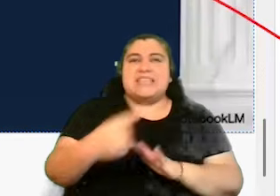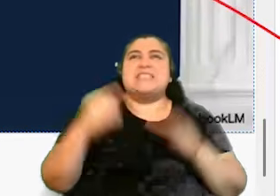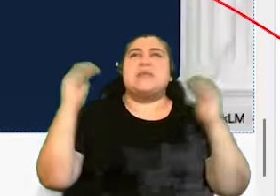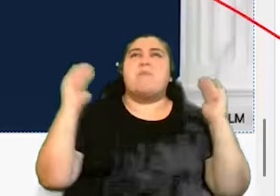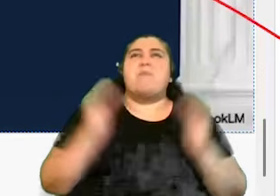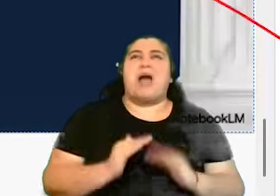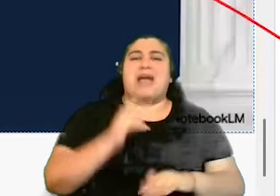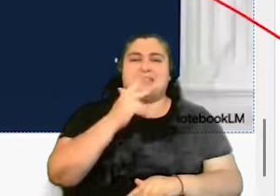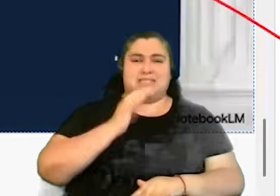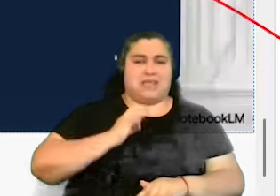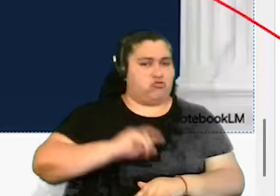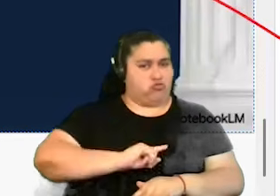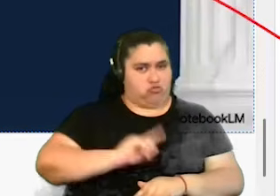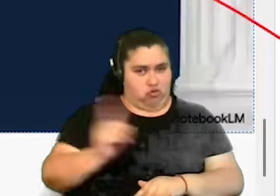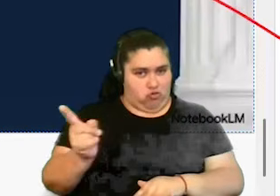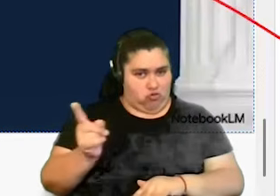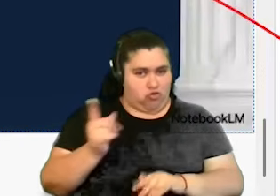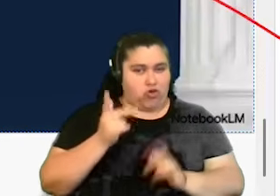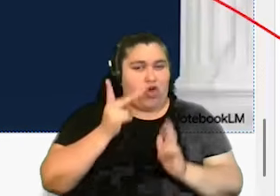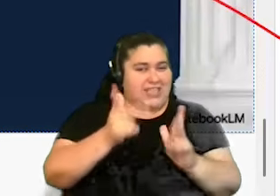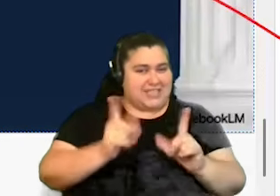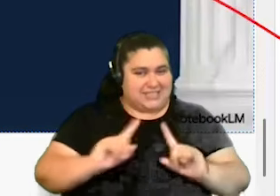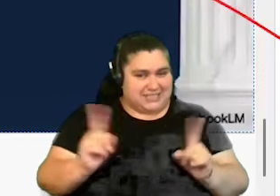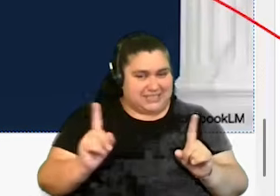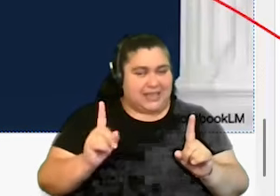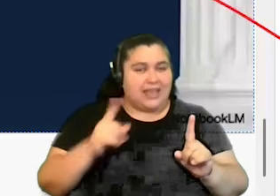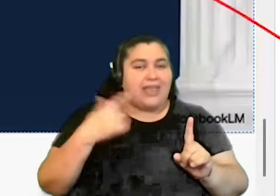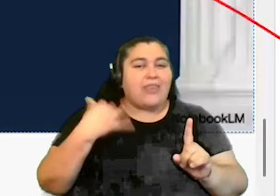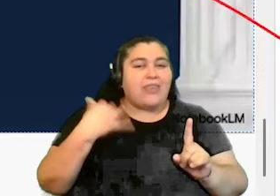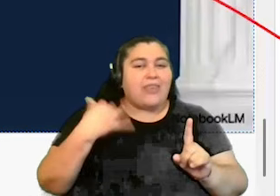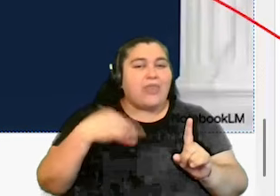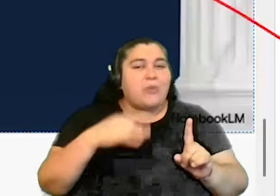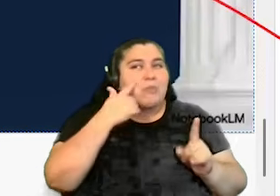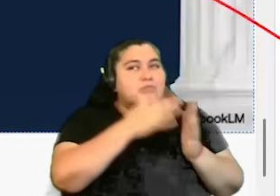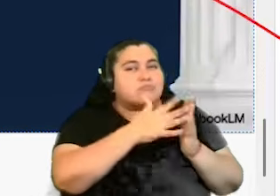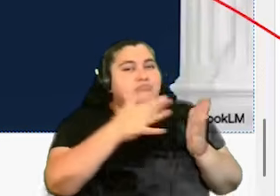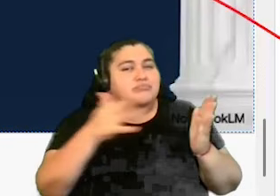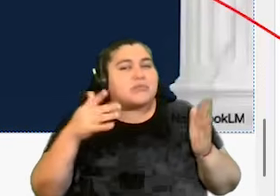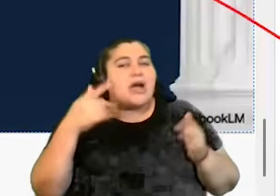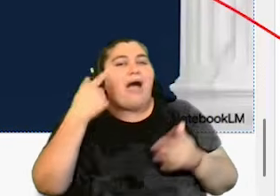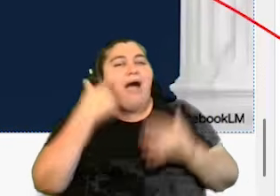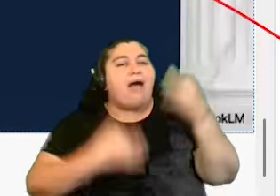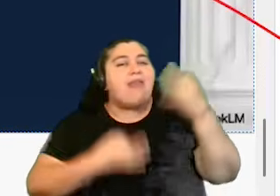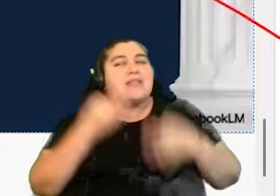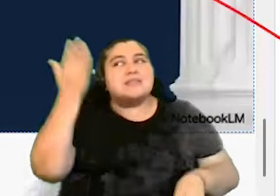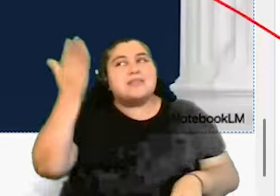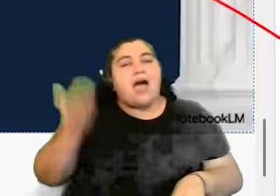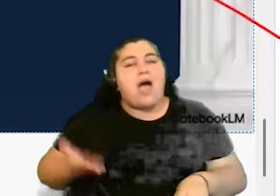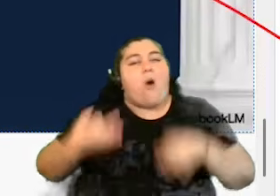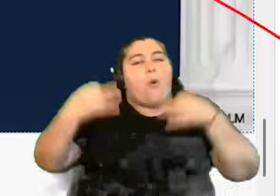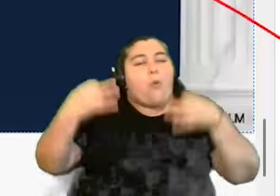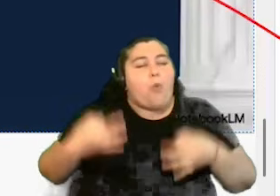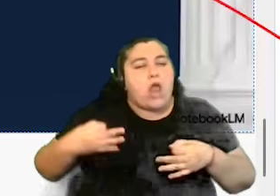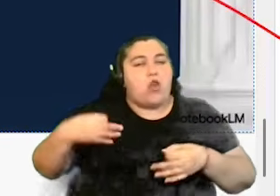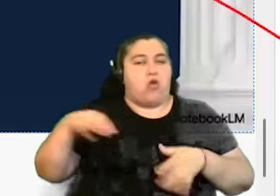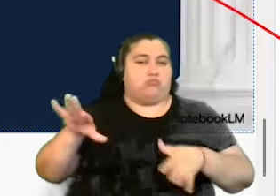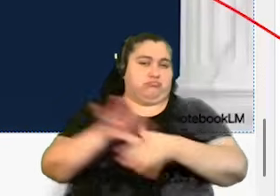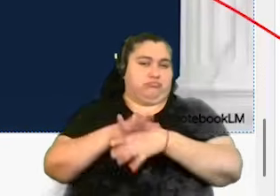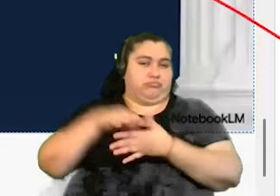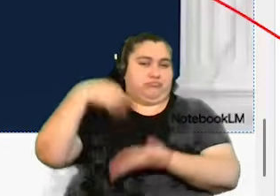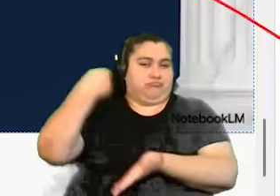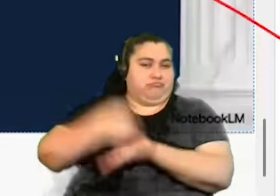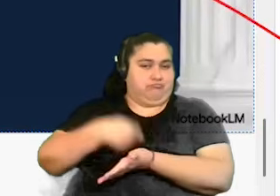prescripción. Tenemos que considerar sí o sí que sea un buen contribuyente. Es un beneficio para el que hace las cosas bien.